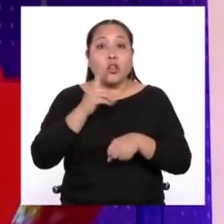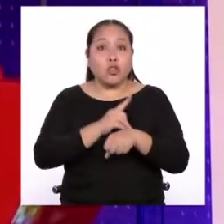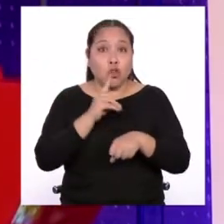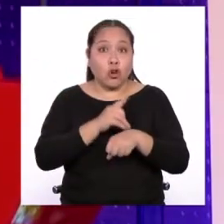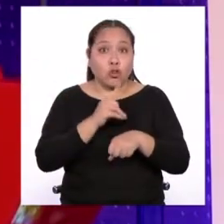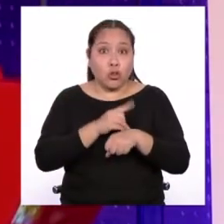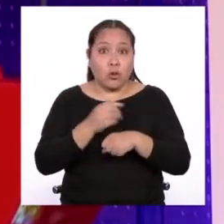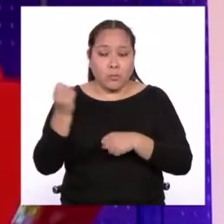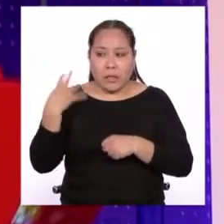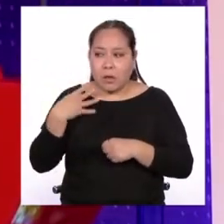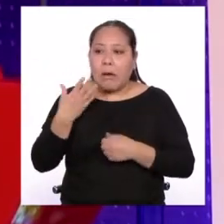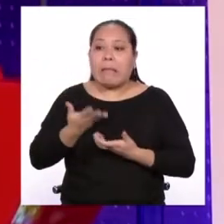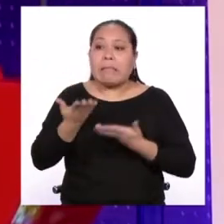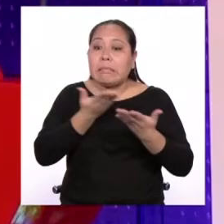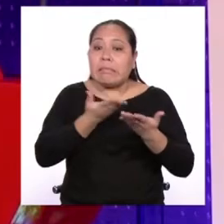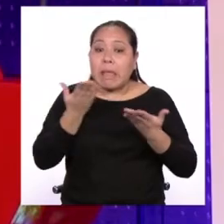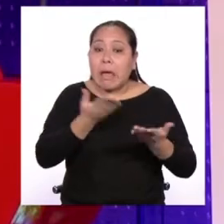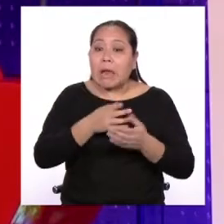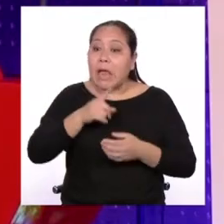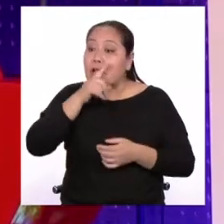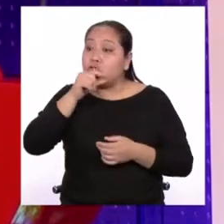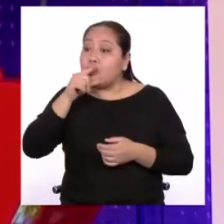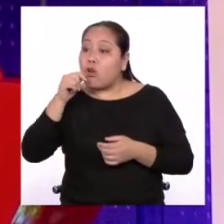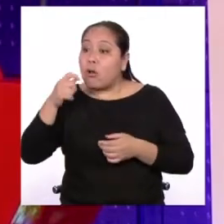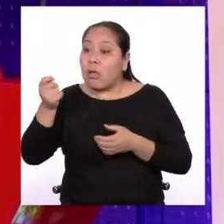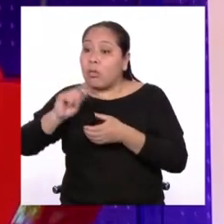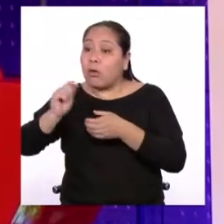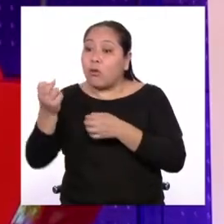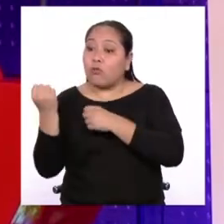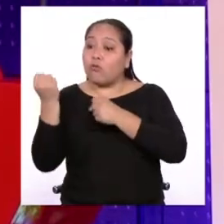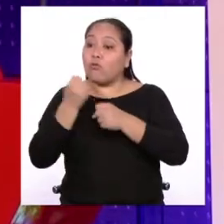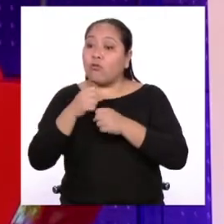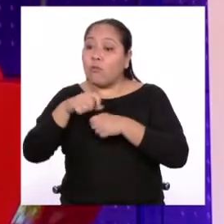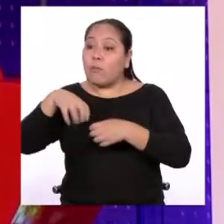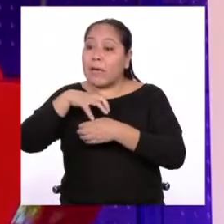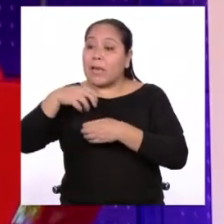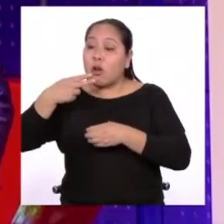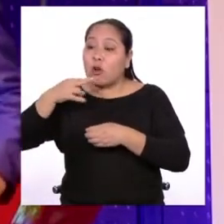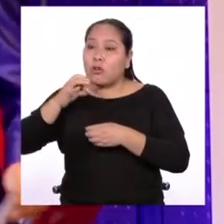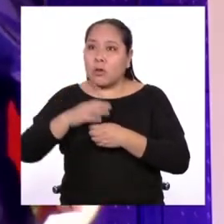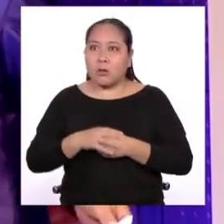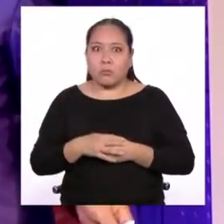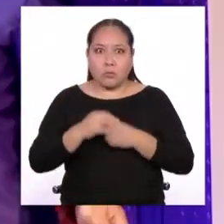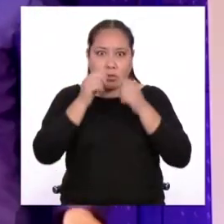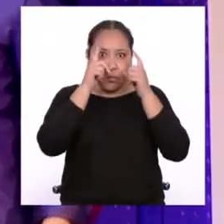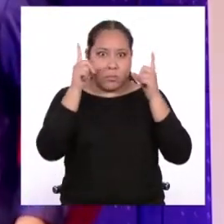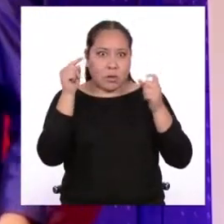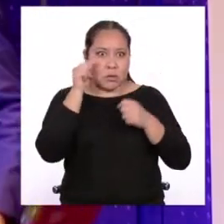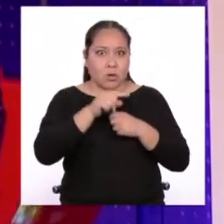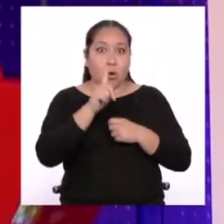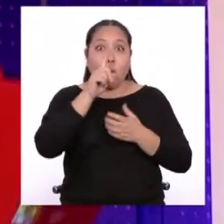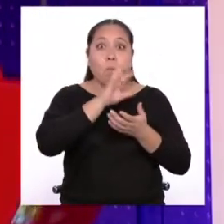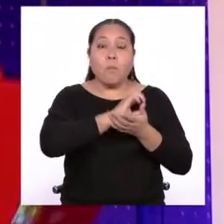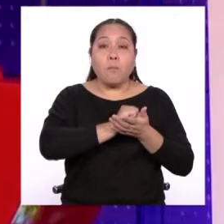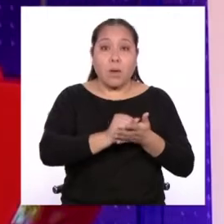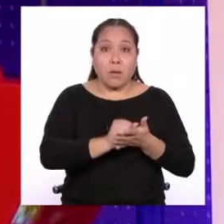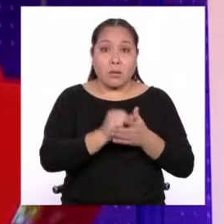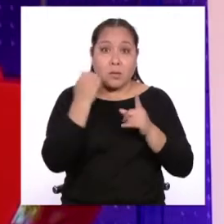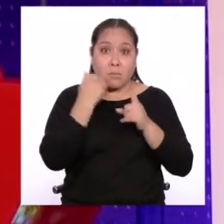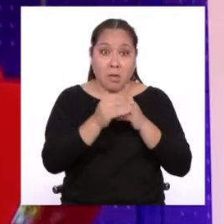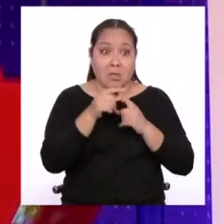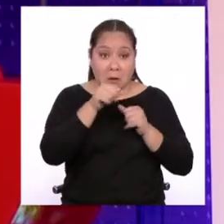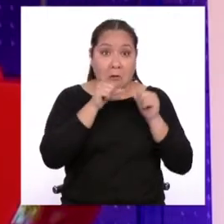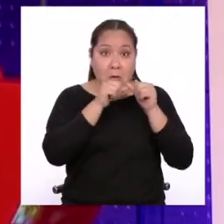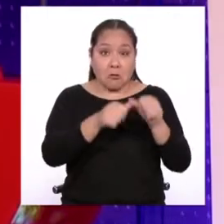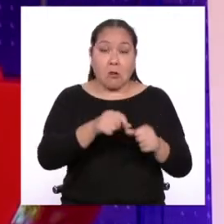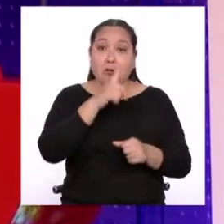algo hacíamos por esta señora que ya se estaba muriendo. Mi sorpresa fue que al mes y medio en que la señora había seguido tomando